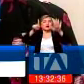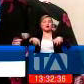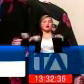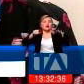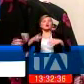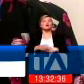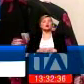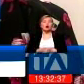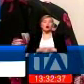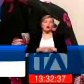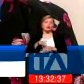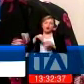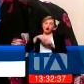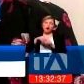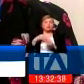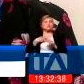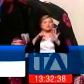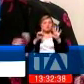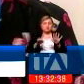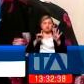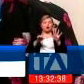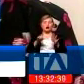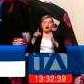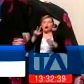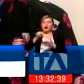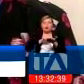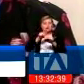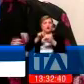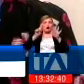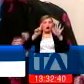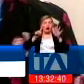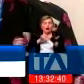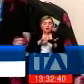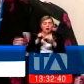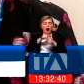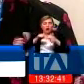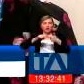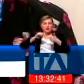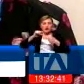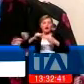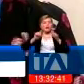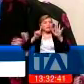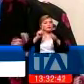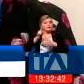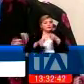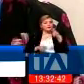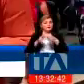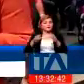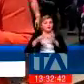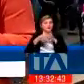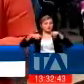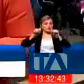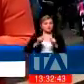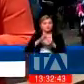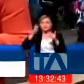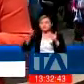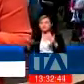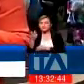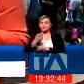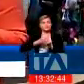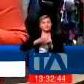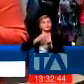la condonación de la sexta cuota en su totalidad, y también tenemos la posibilidad de firmar convenios a 12 meses plazo. La